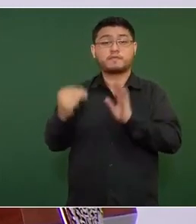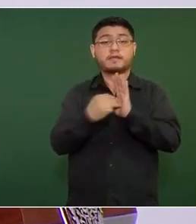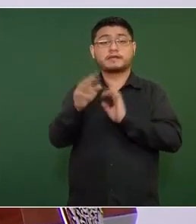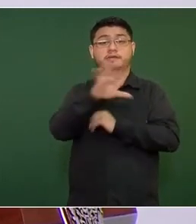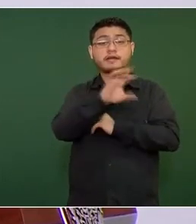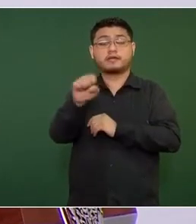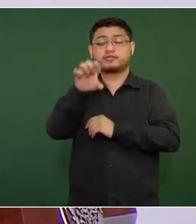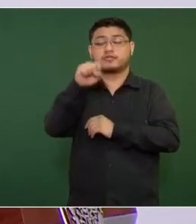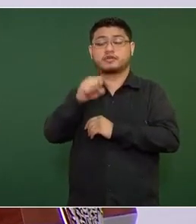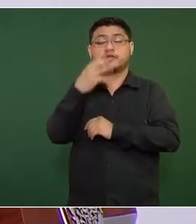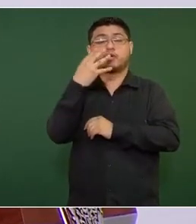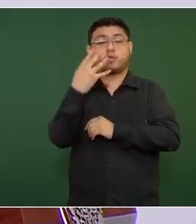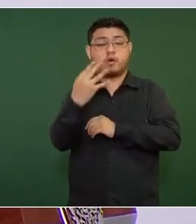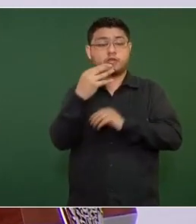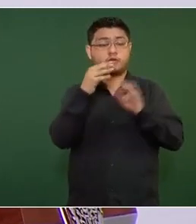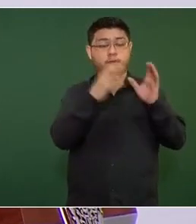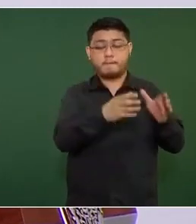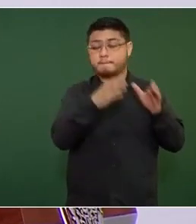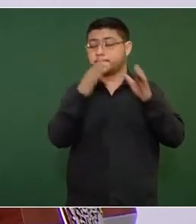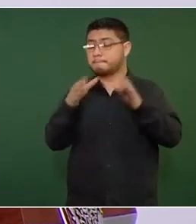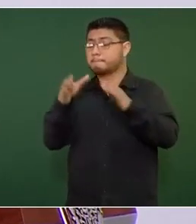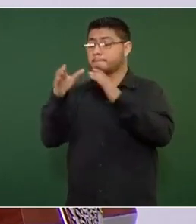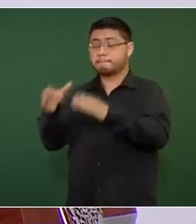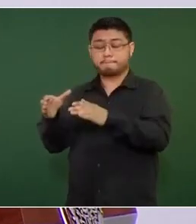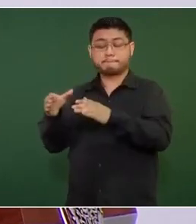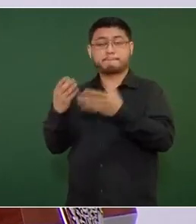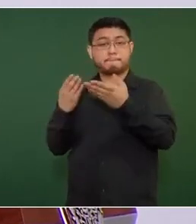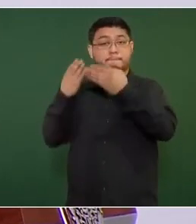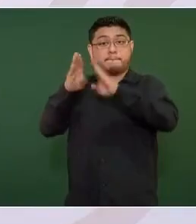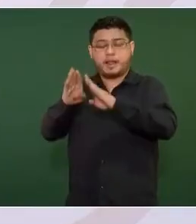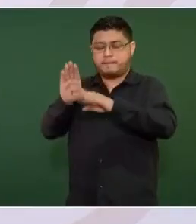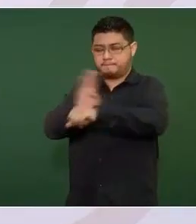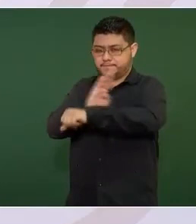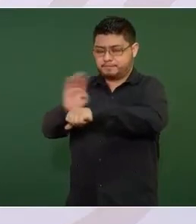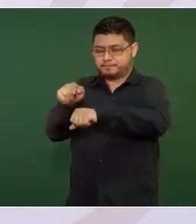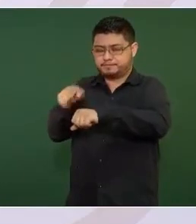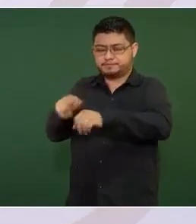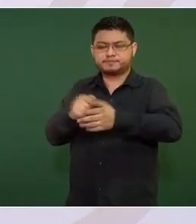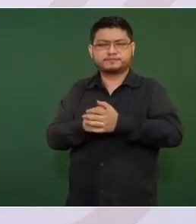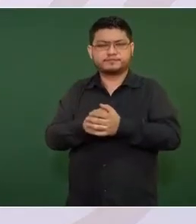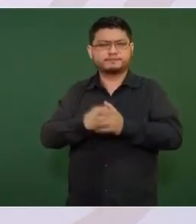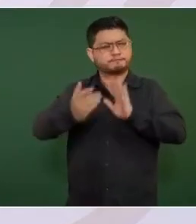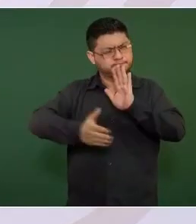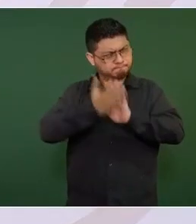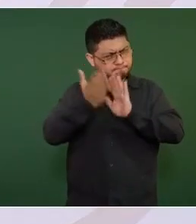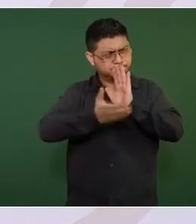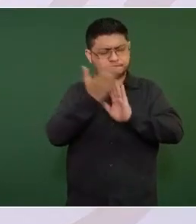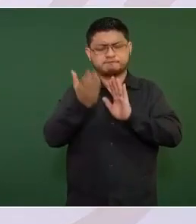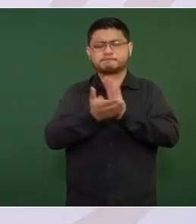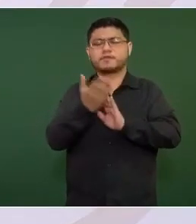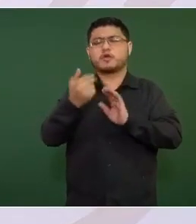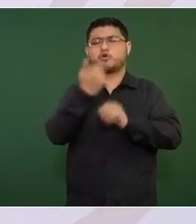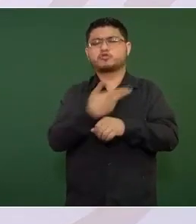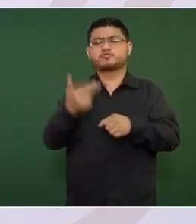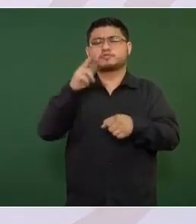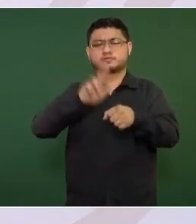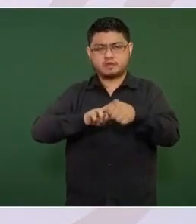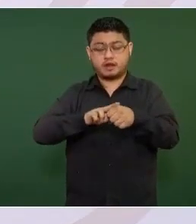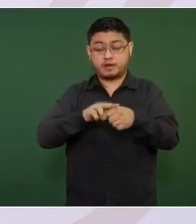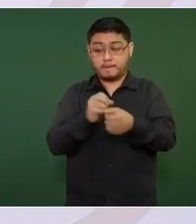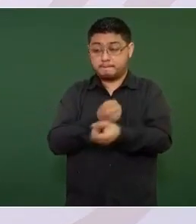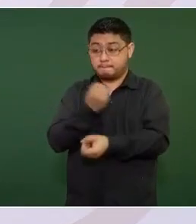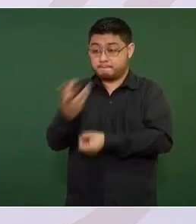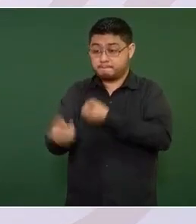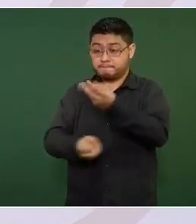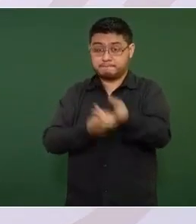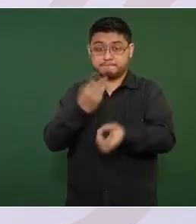2.564 sucursales del Banco del Bienestar, en la edificación de hospitales, distribución